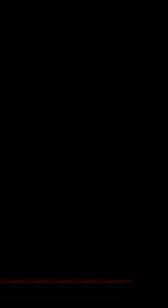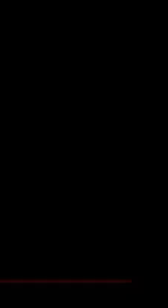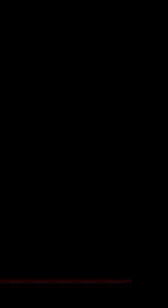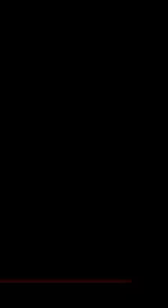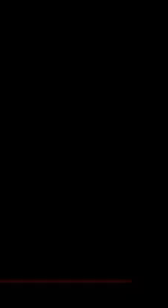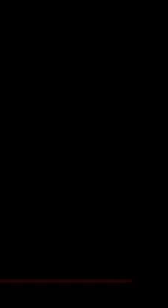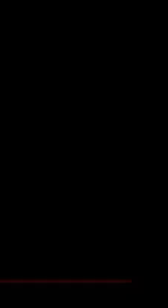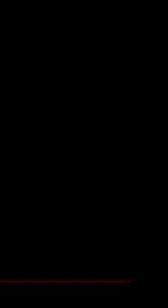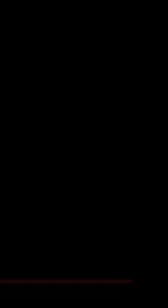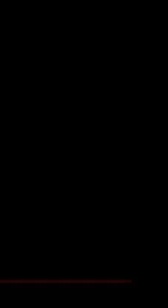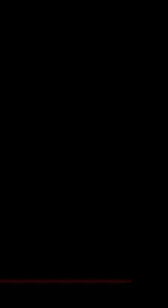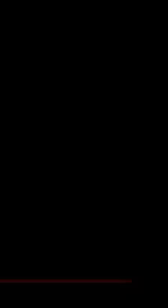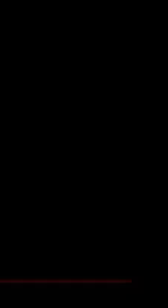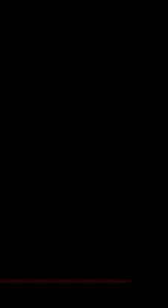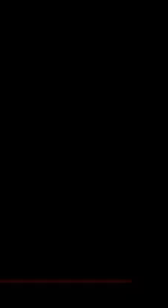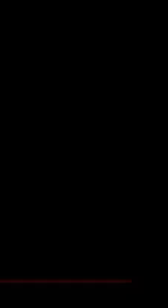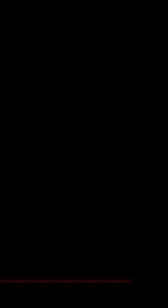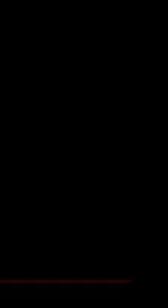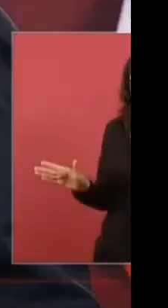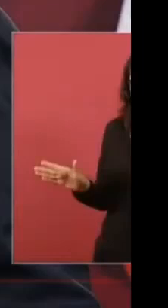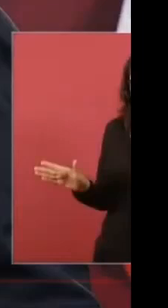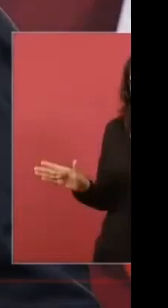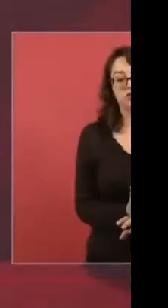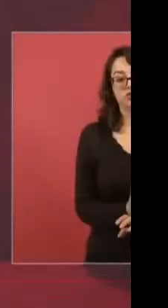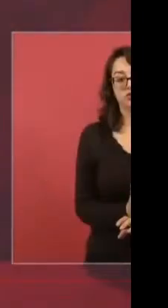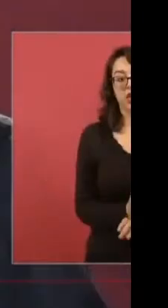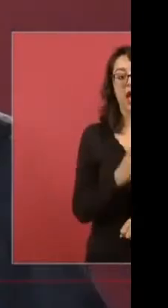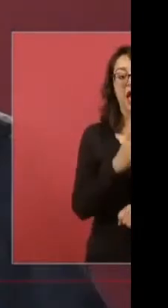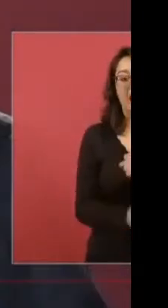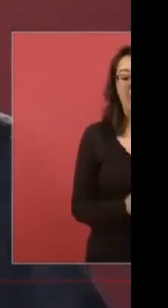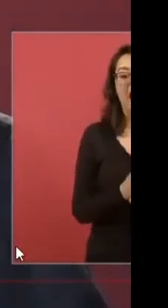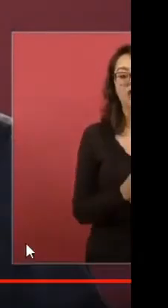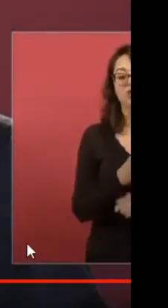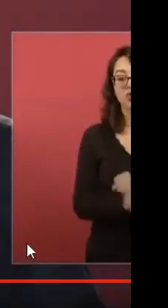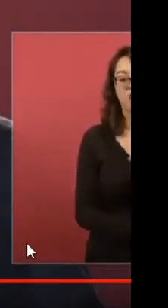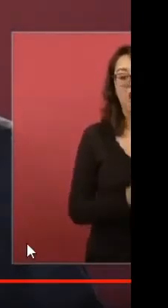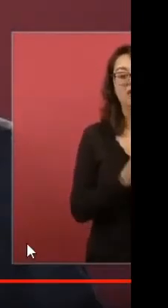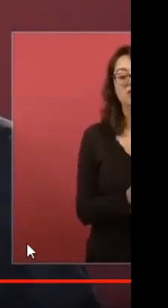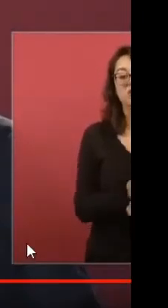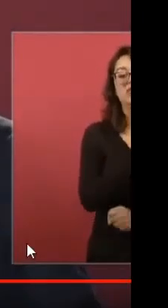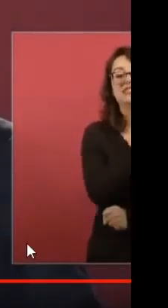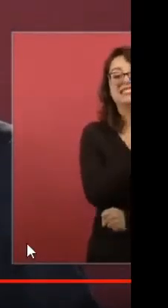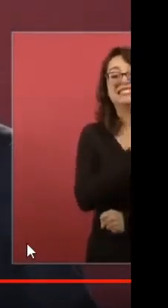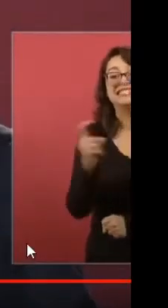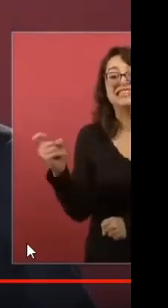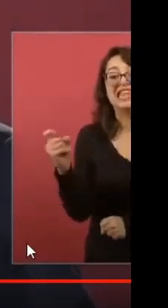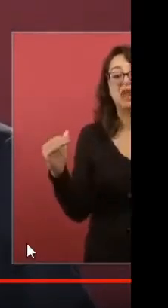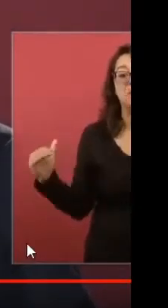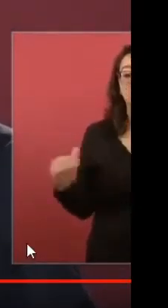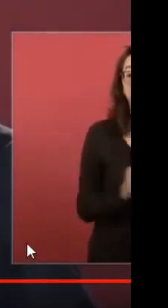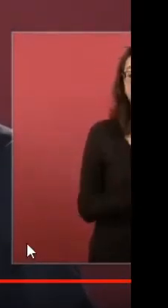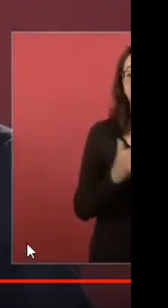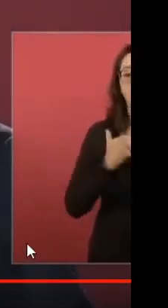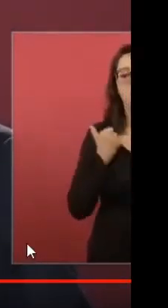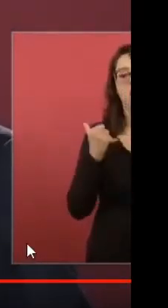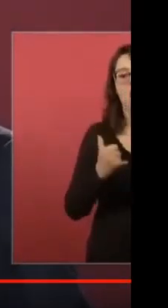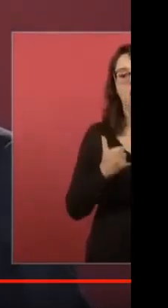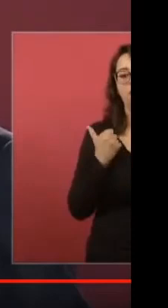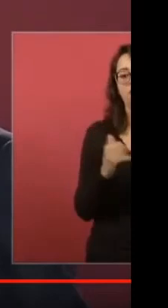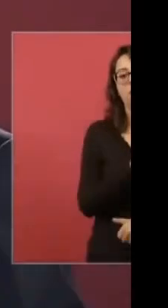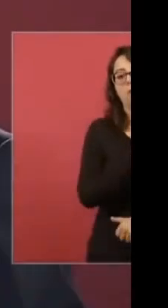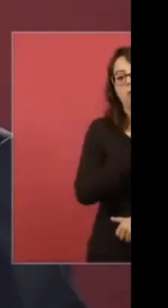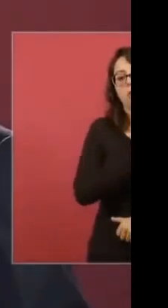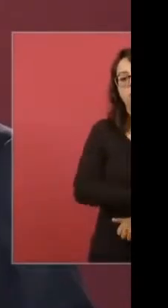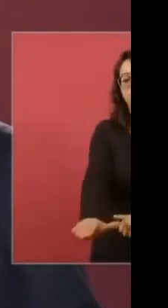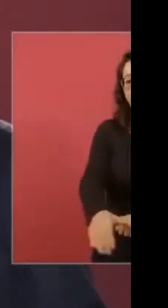sus errores y que bueno que ha reconocido y está en esta ocasión Pues se ha medido no miren algo de lo que dijo el presidente de la república ahorita